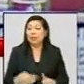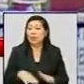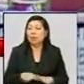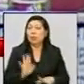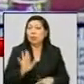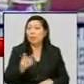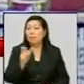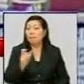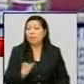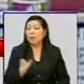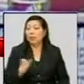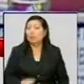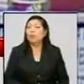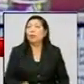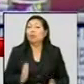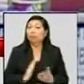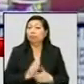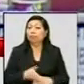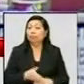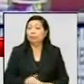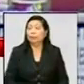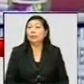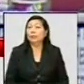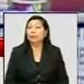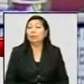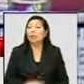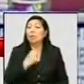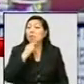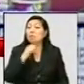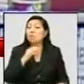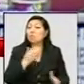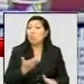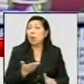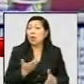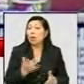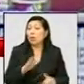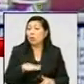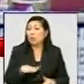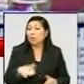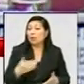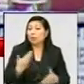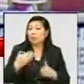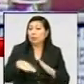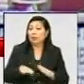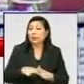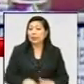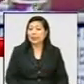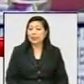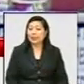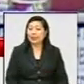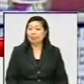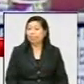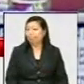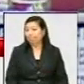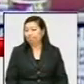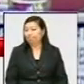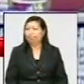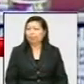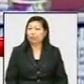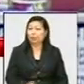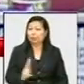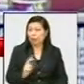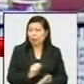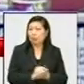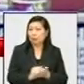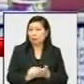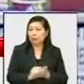sus personas, ¿no? Y hasta han llegado a casos de suicidios, o ahorita hay un niño que está internado ya creo que